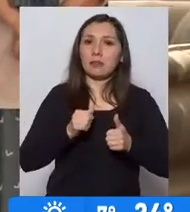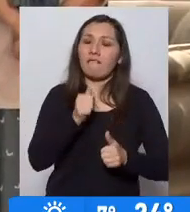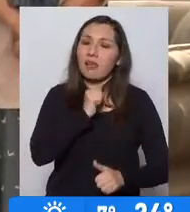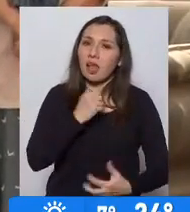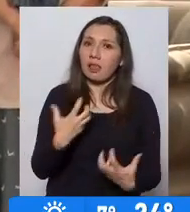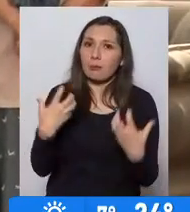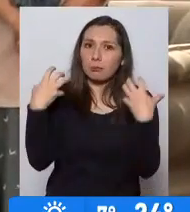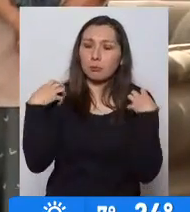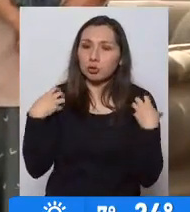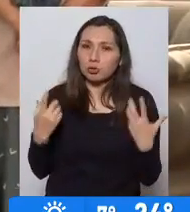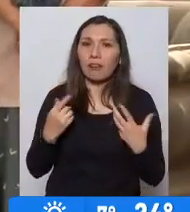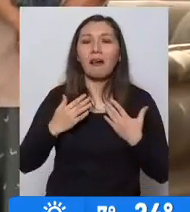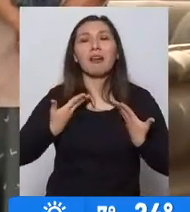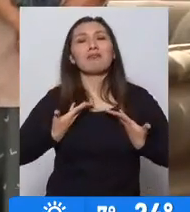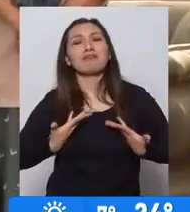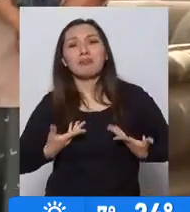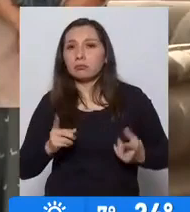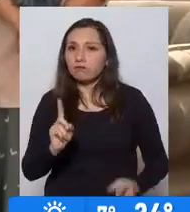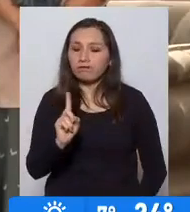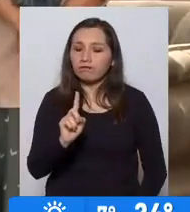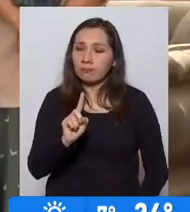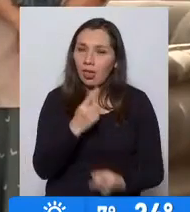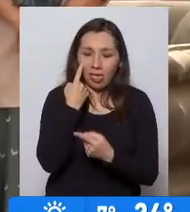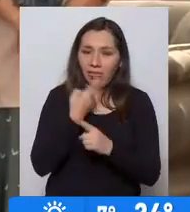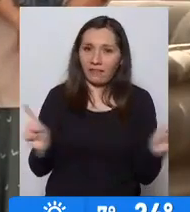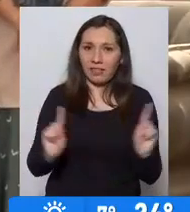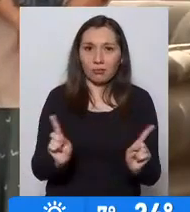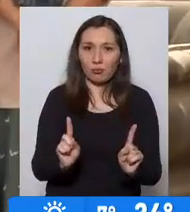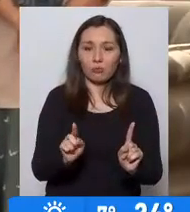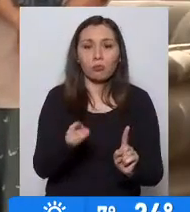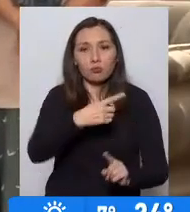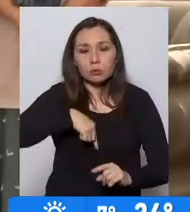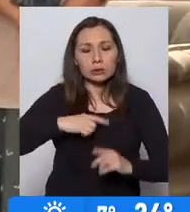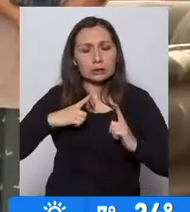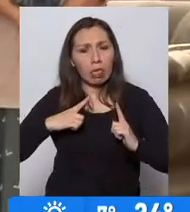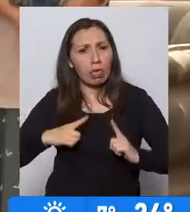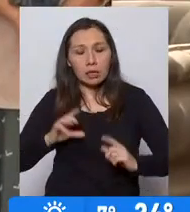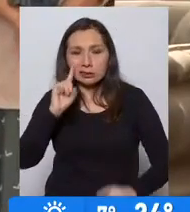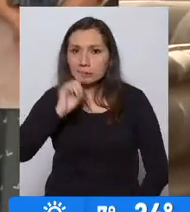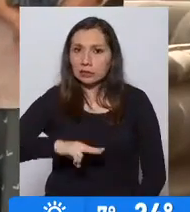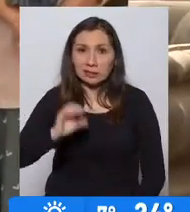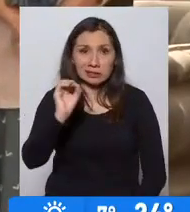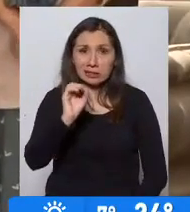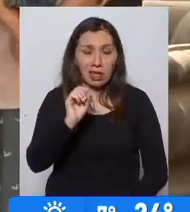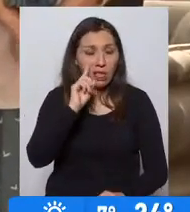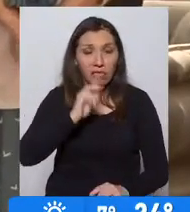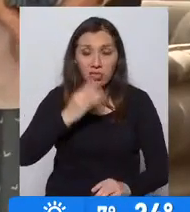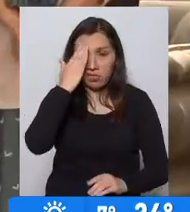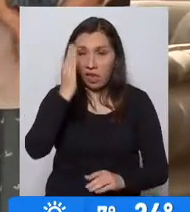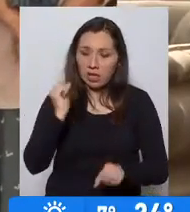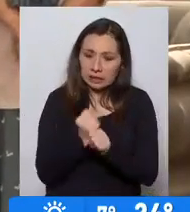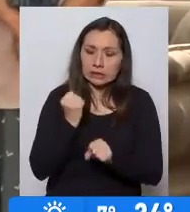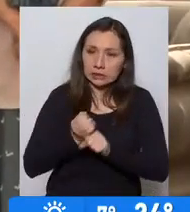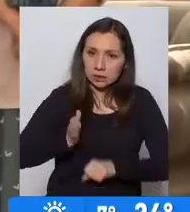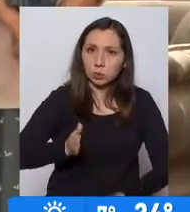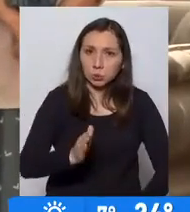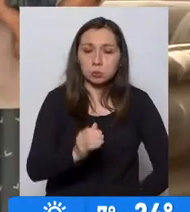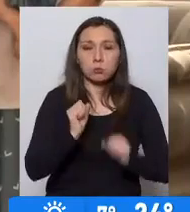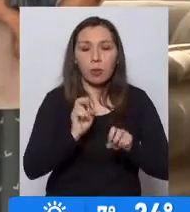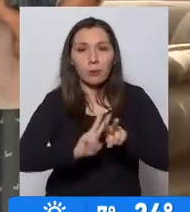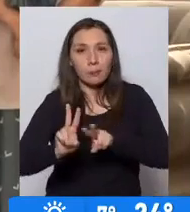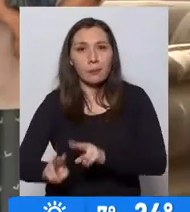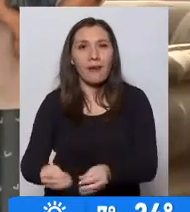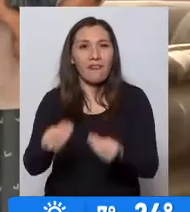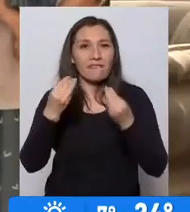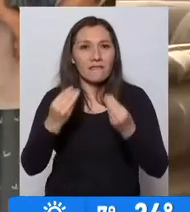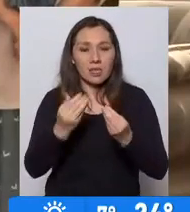imprudente relajo. Todo lo contrario, no hemos descansado un solo día para poder prepararnos